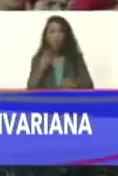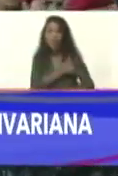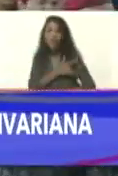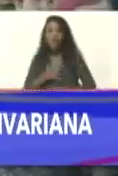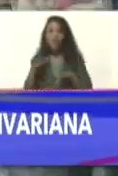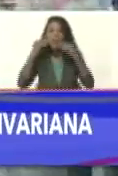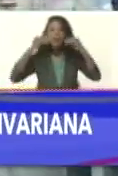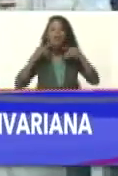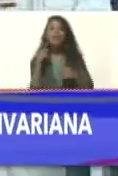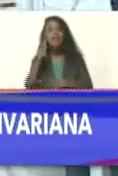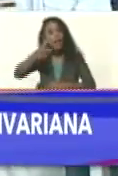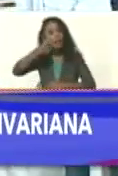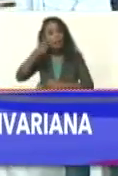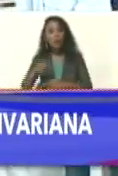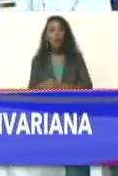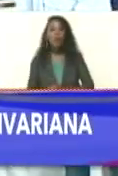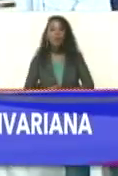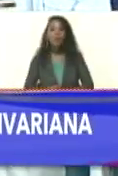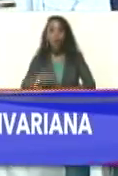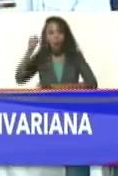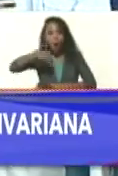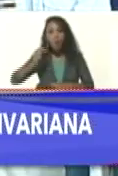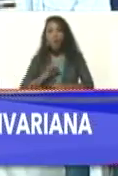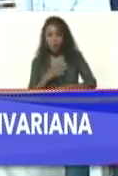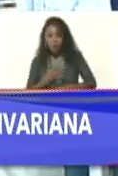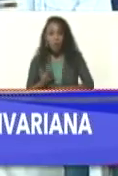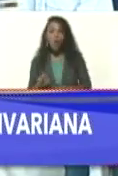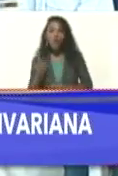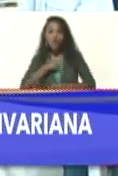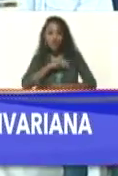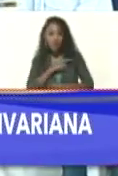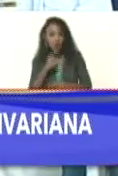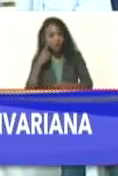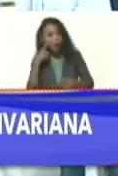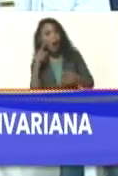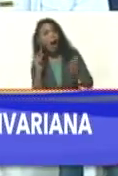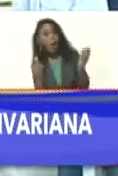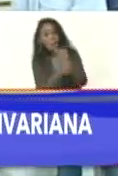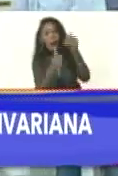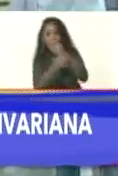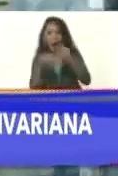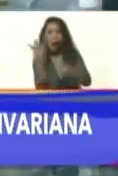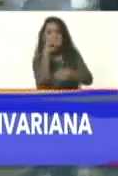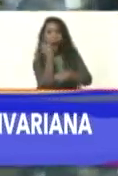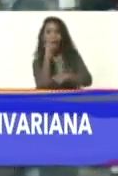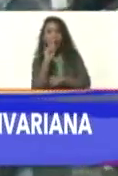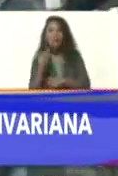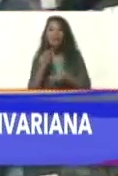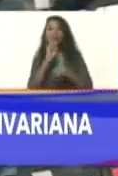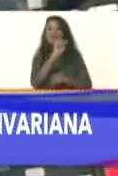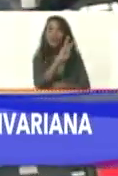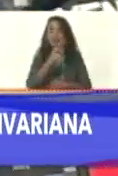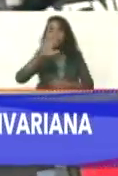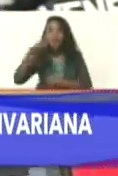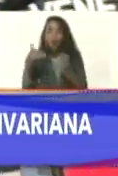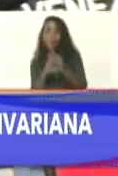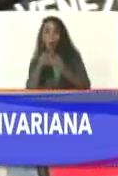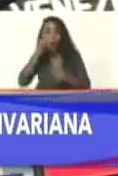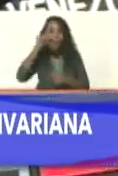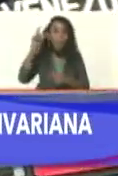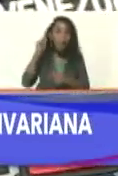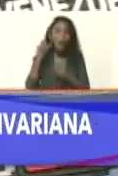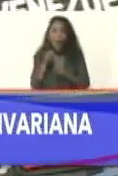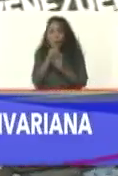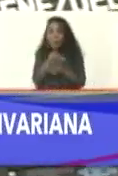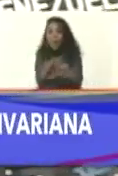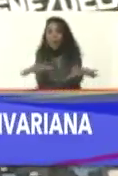Nacional Experimental de la Seguridad y hoy podemos contar con más de 35 mil hombres y mujeres desplegados a lo